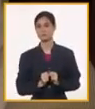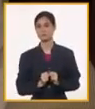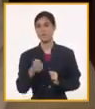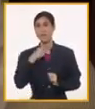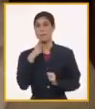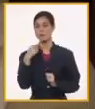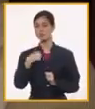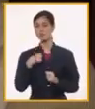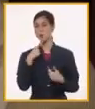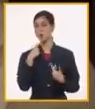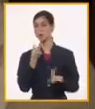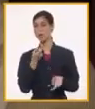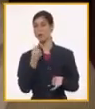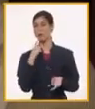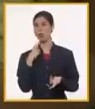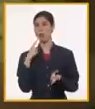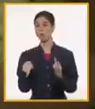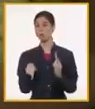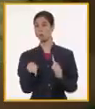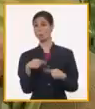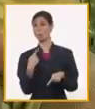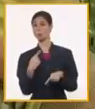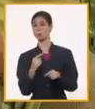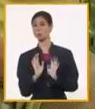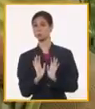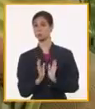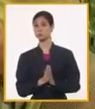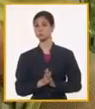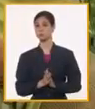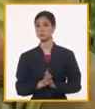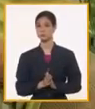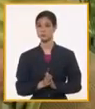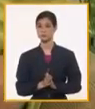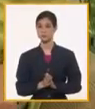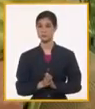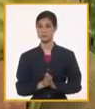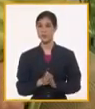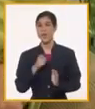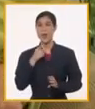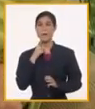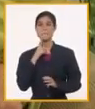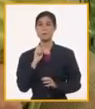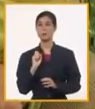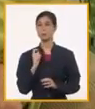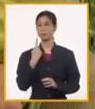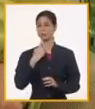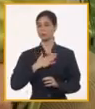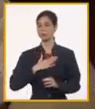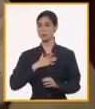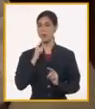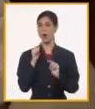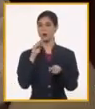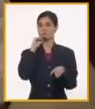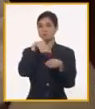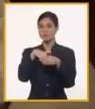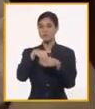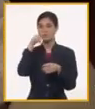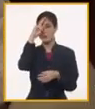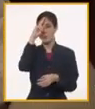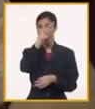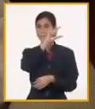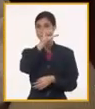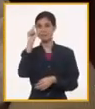era antiimperialista. Y era verdad que era antiimperialista. ¿Y usted cree que fue por sus manifestaciones en el hospital? Fue por otro